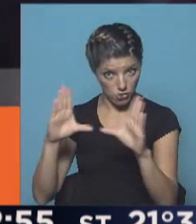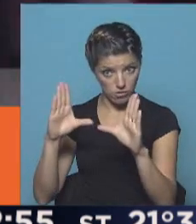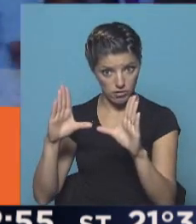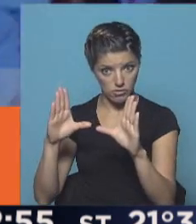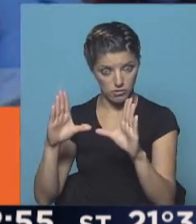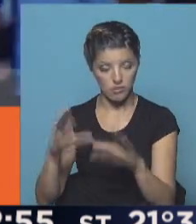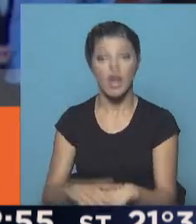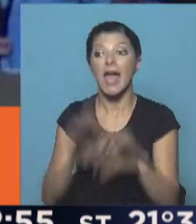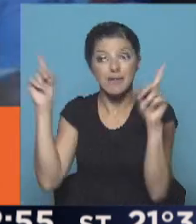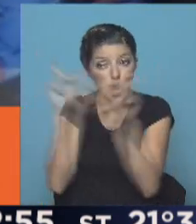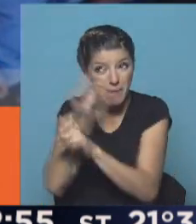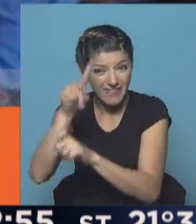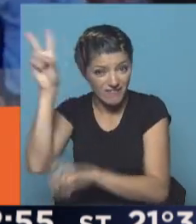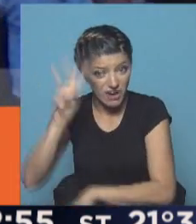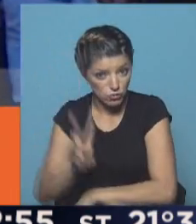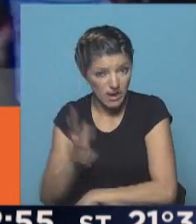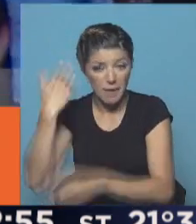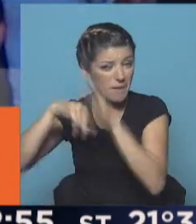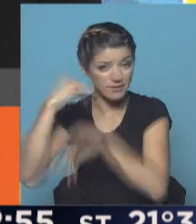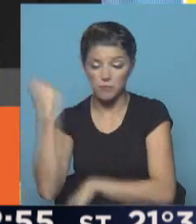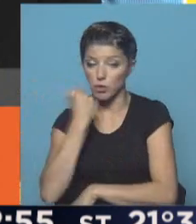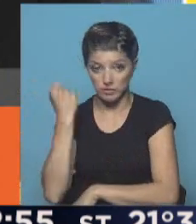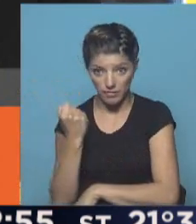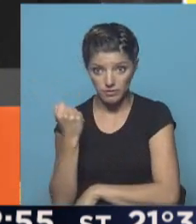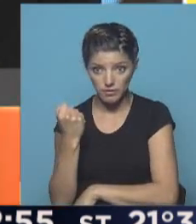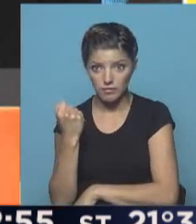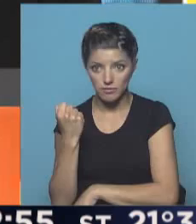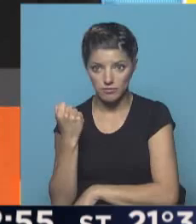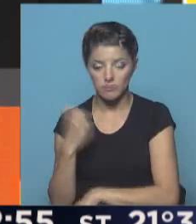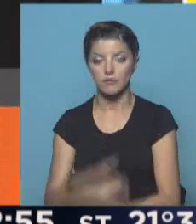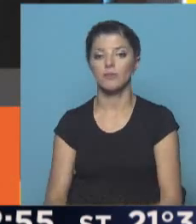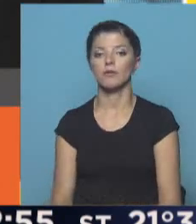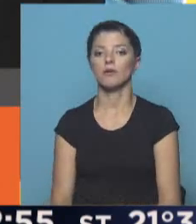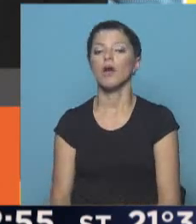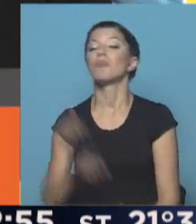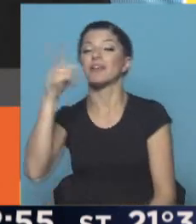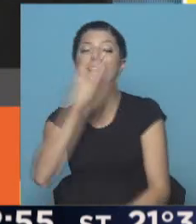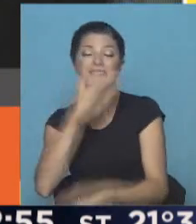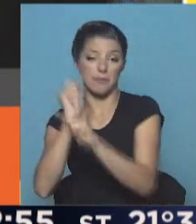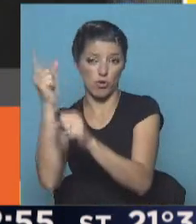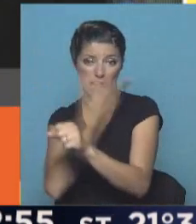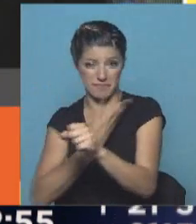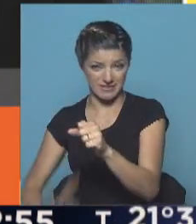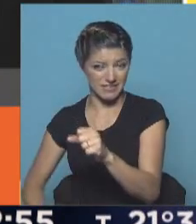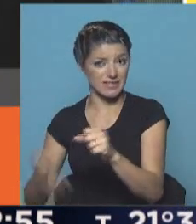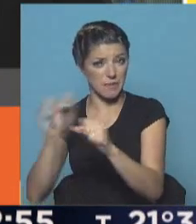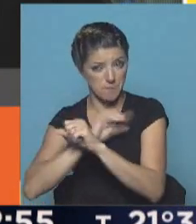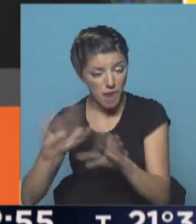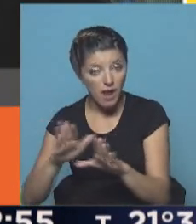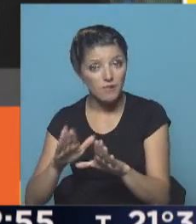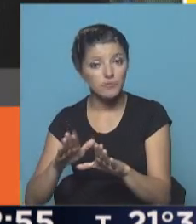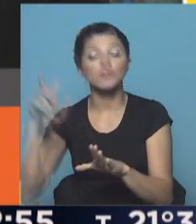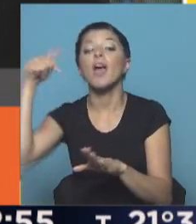de fondo de Venezuela en este momento es que debido a la mala gestión que se ha dado, lo que tenemos es una